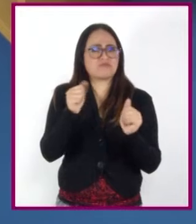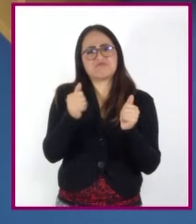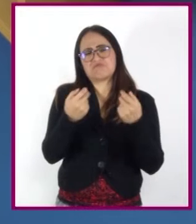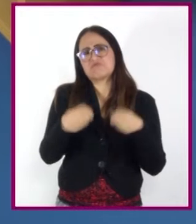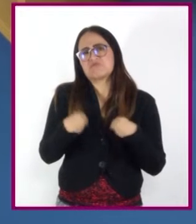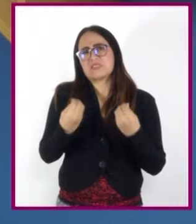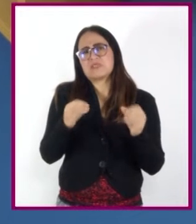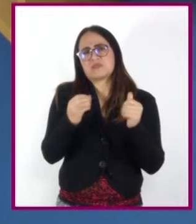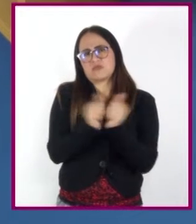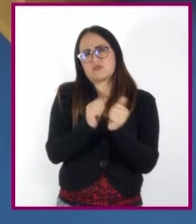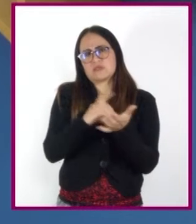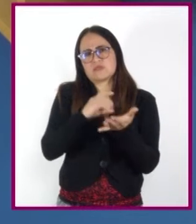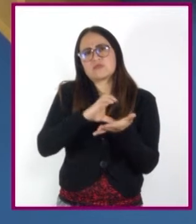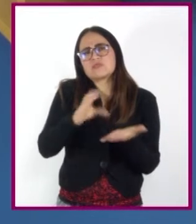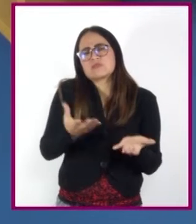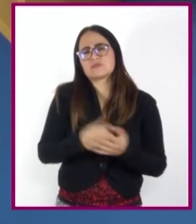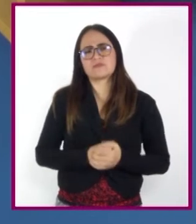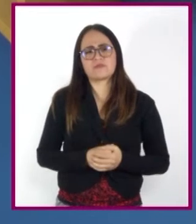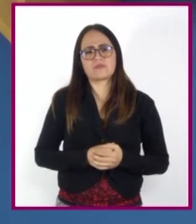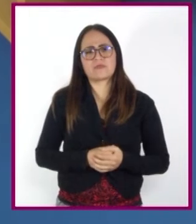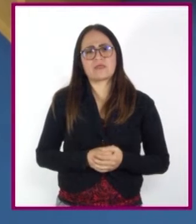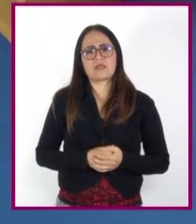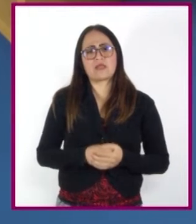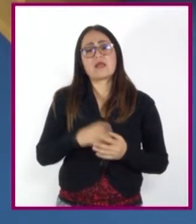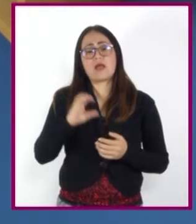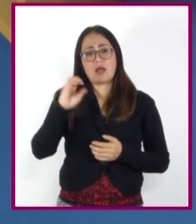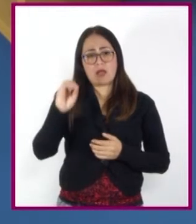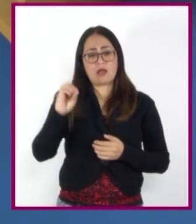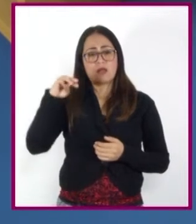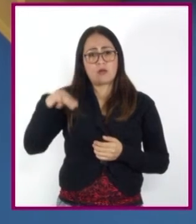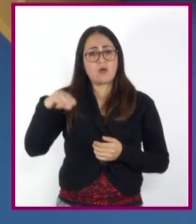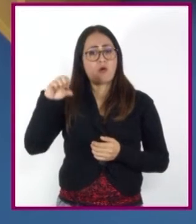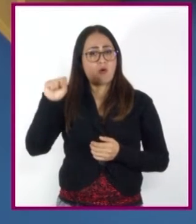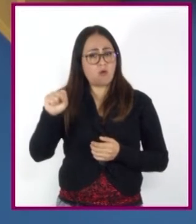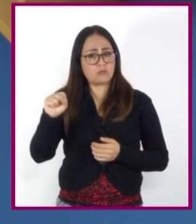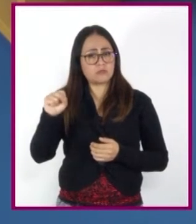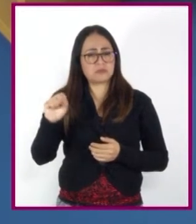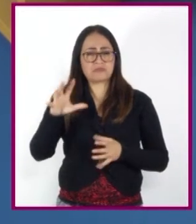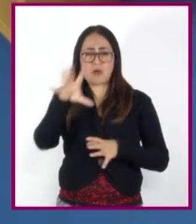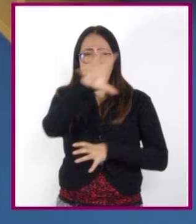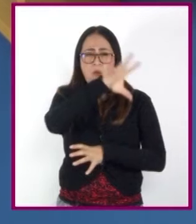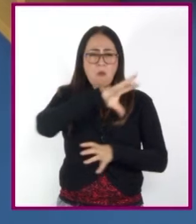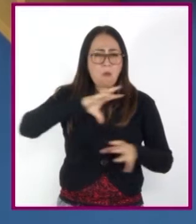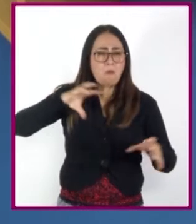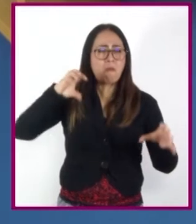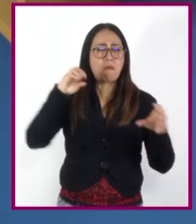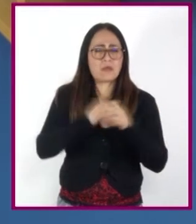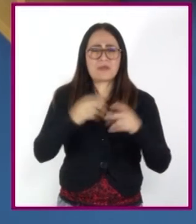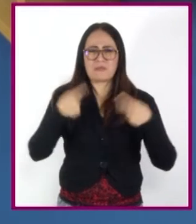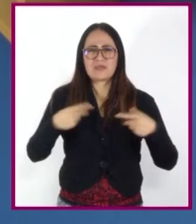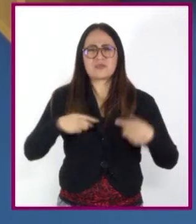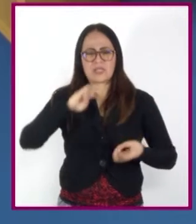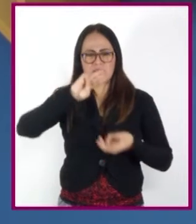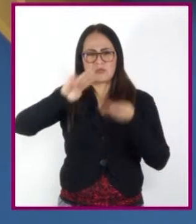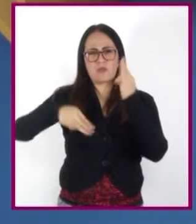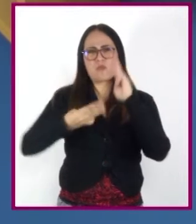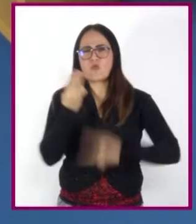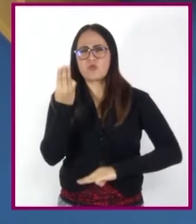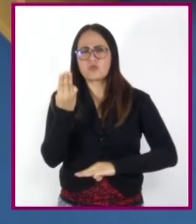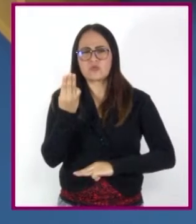Quiero puntualizar que según la Organización Mundial de la Salud, del total de la población mundial es